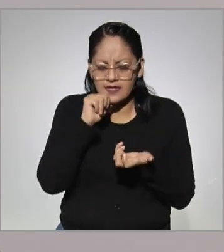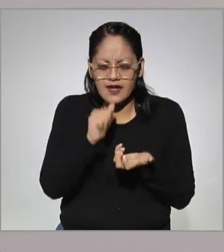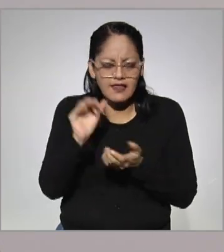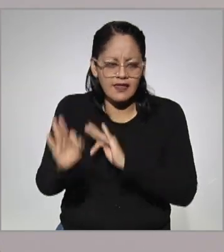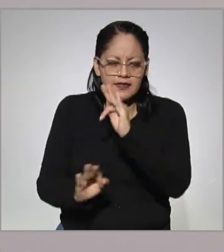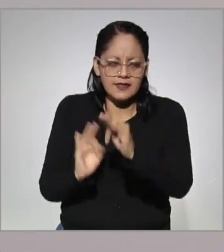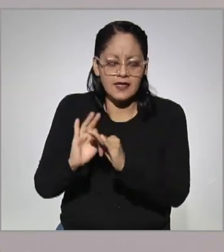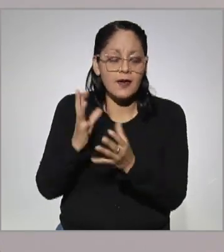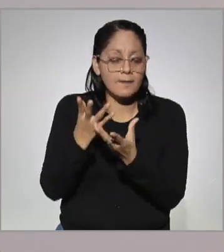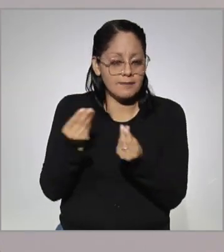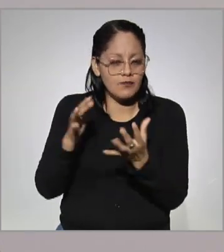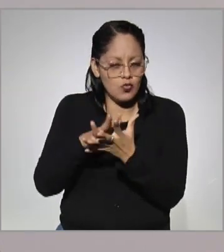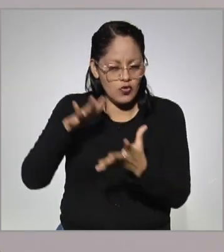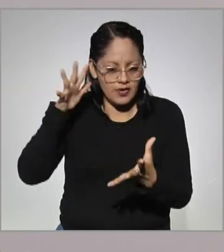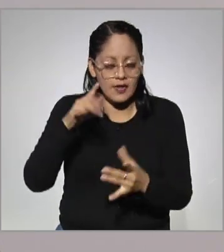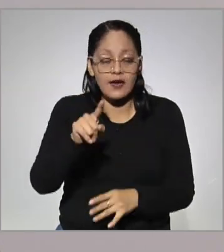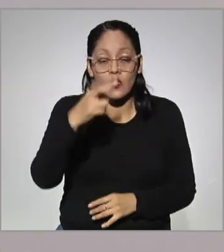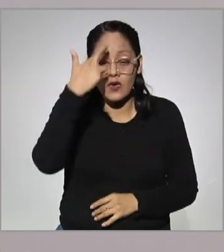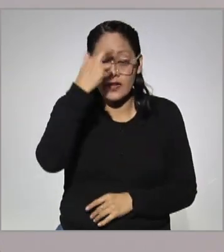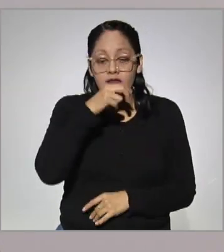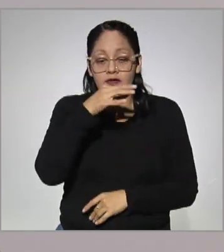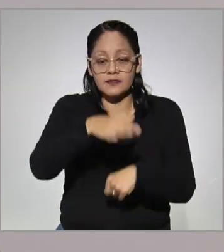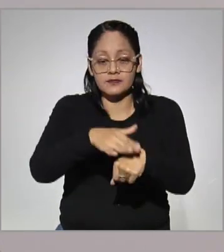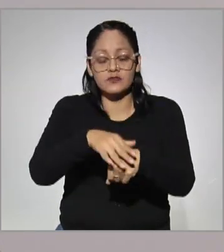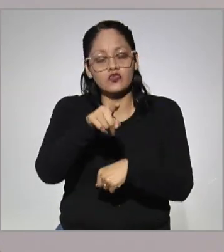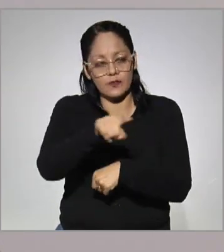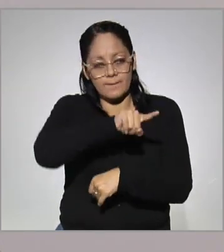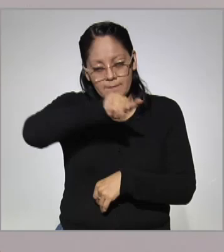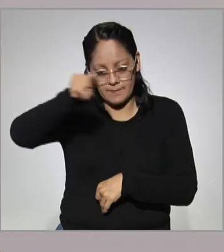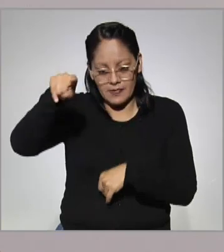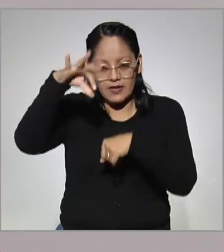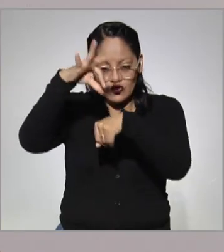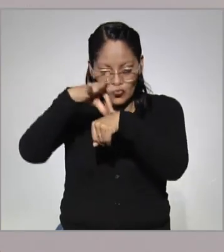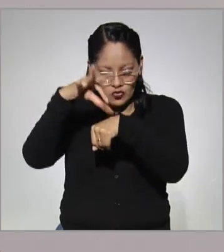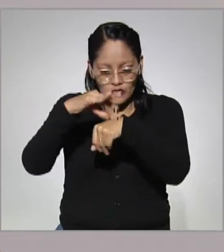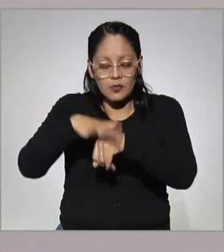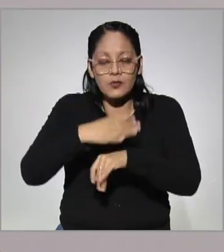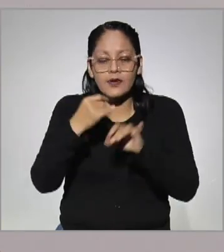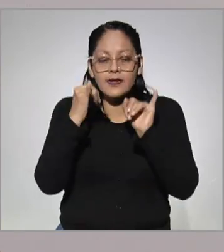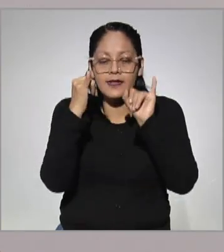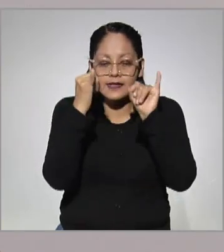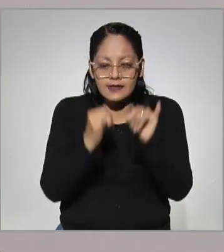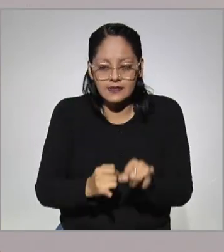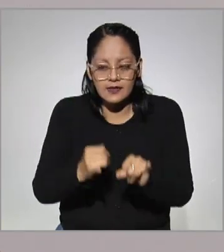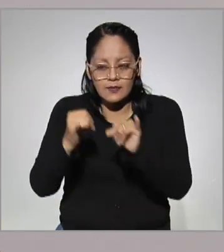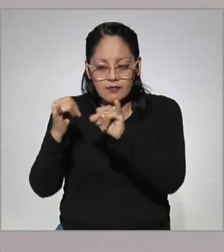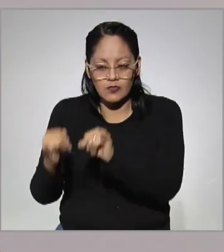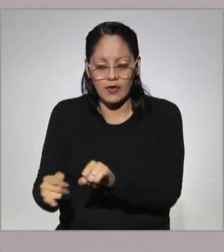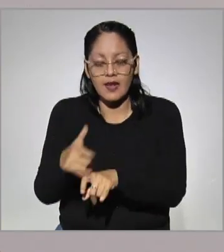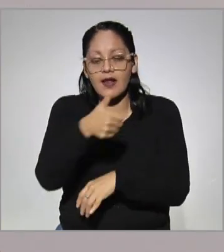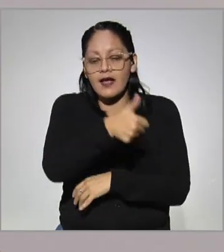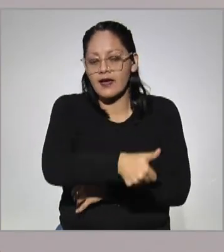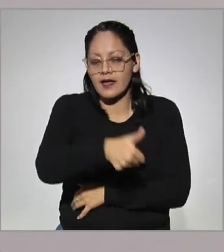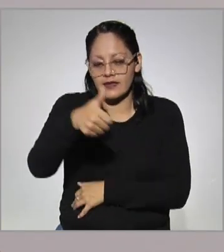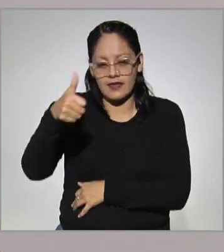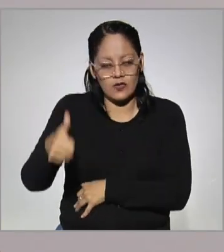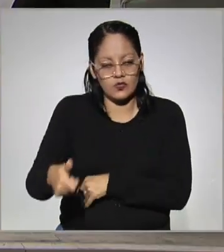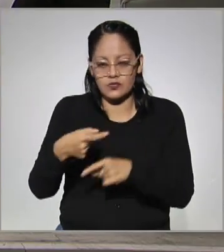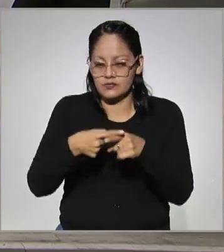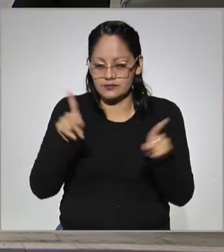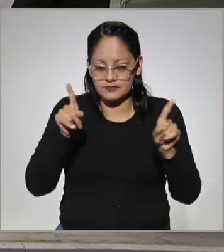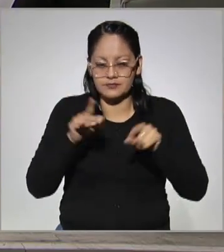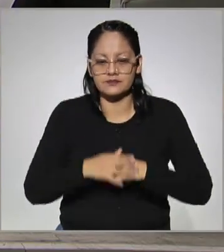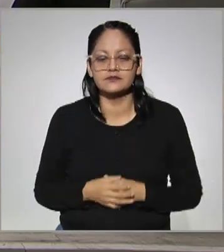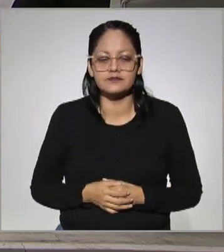En la mayoría. Acuérdense ustedes que por eso tienen que ir con su médico, porque de manera individual cada caso puede ser un poquito diferente.